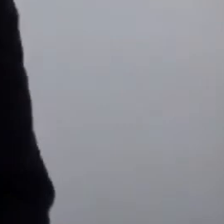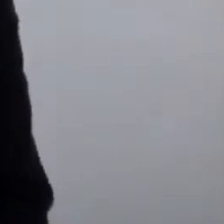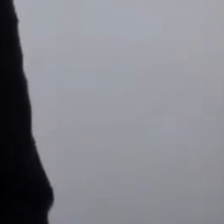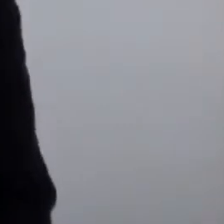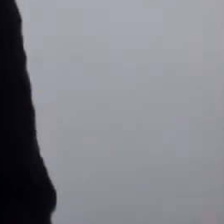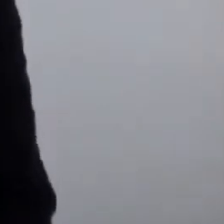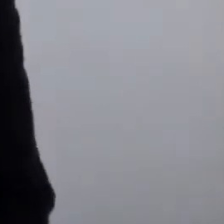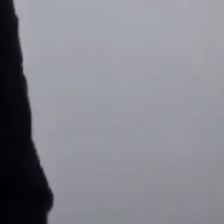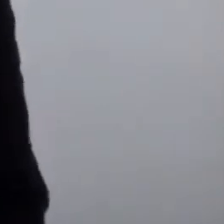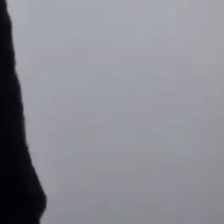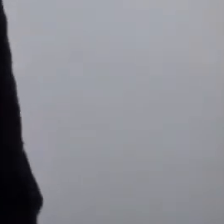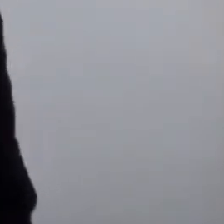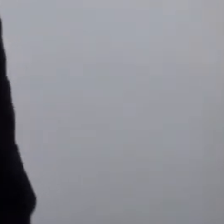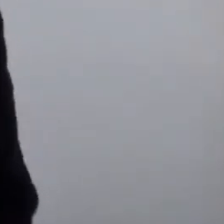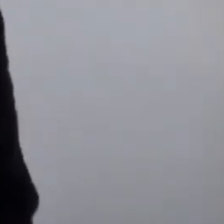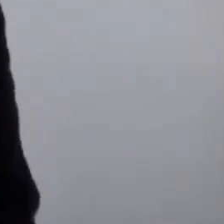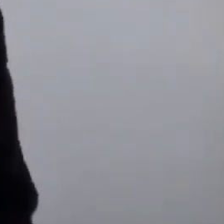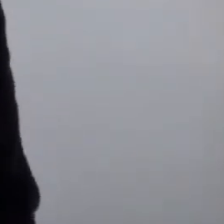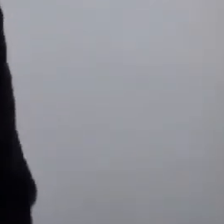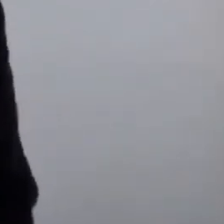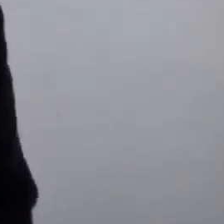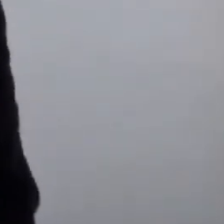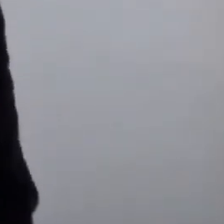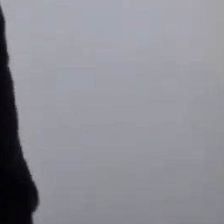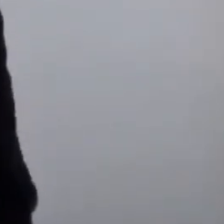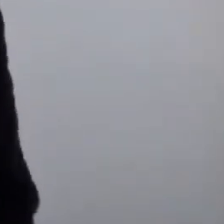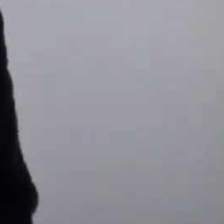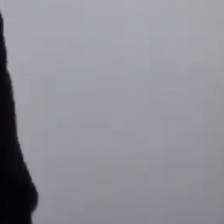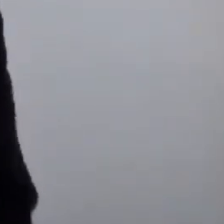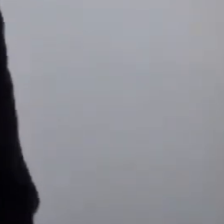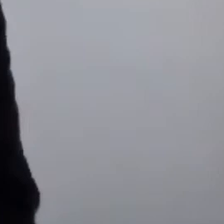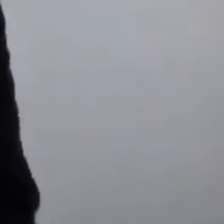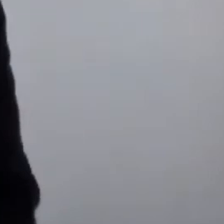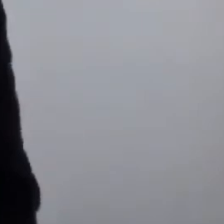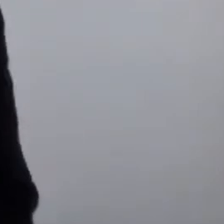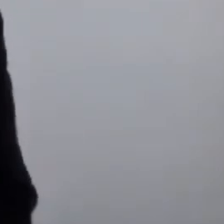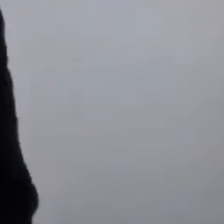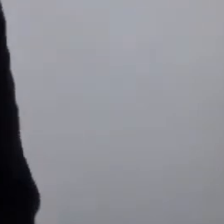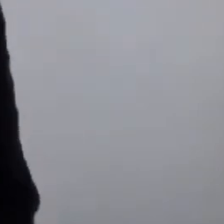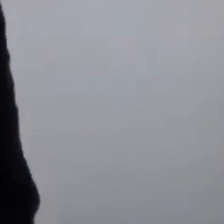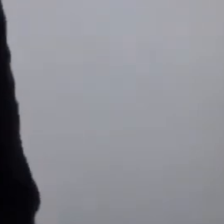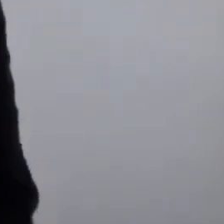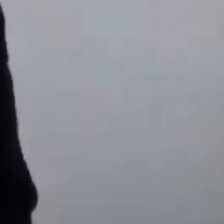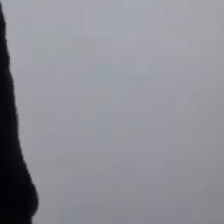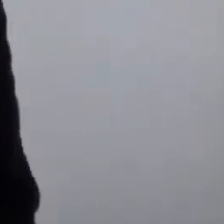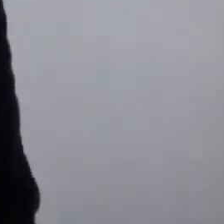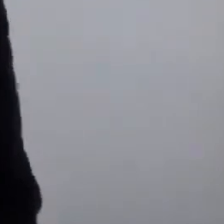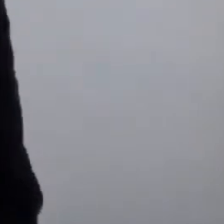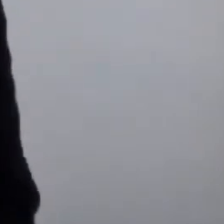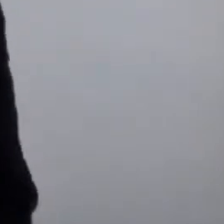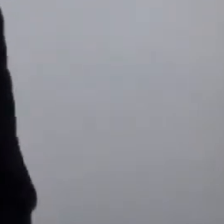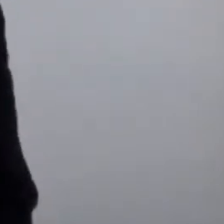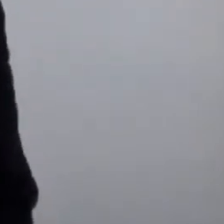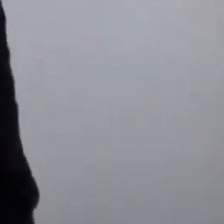cansancio por la crisis política y la corrupción. Millones de personas denunciaron el secuestro de la democracia y este empuje